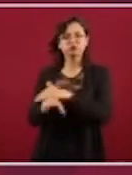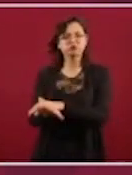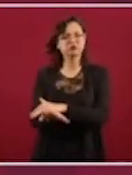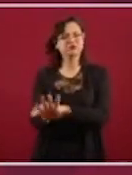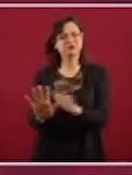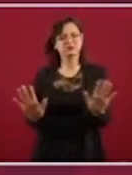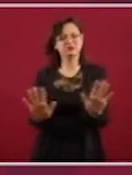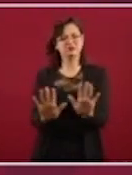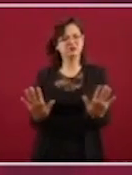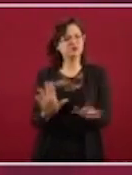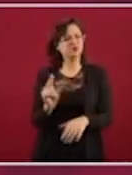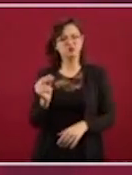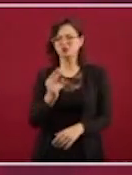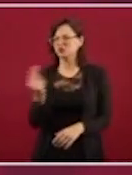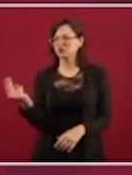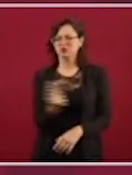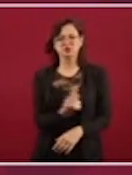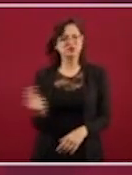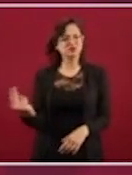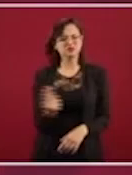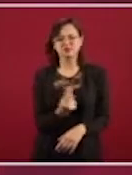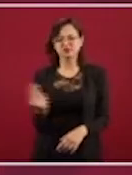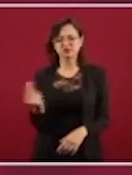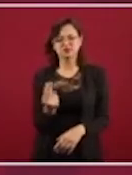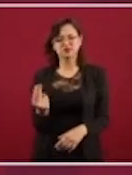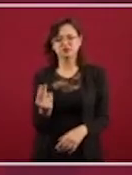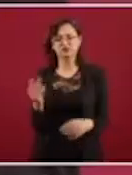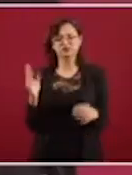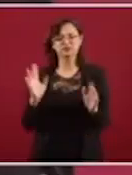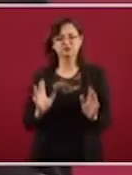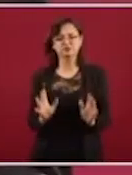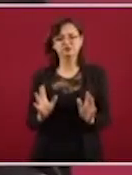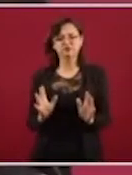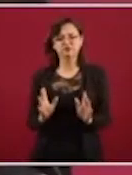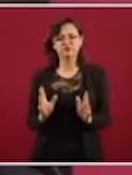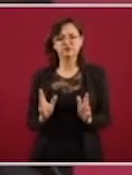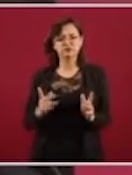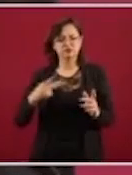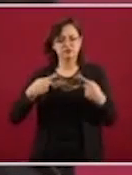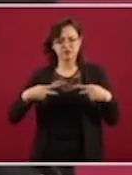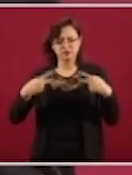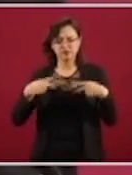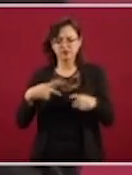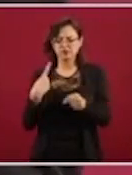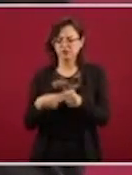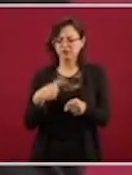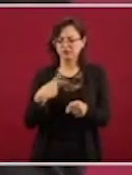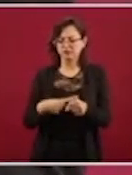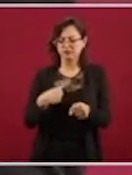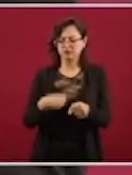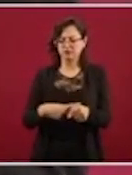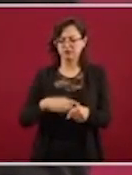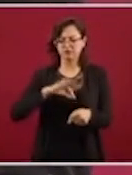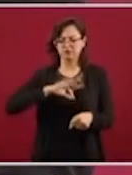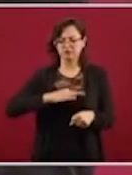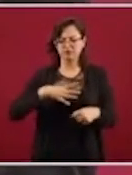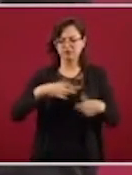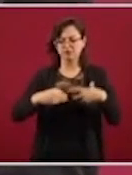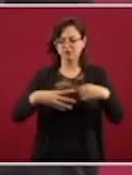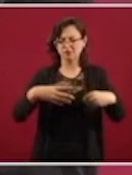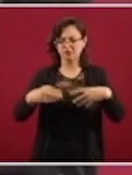Se ha venido demostrando que incluso del número de infectados es un porcentaje